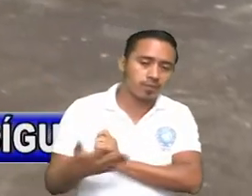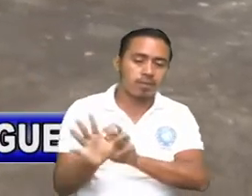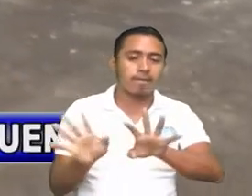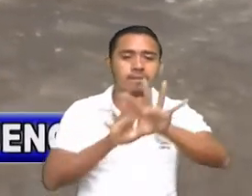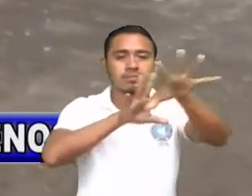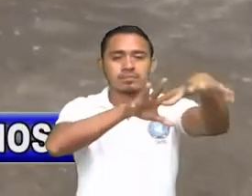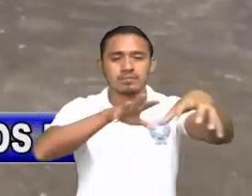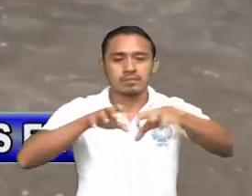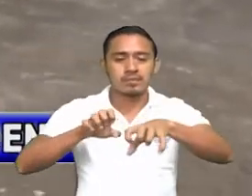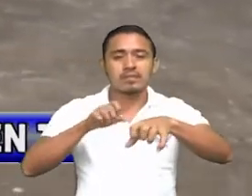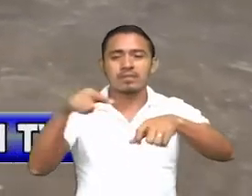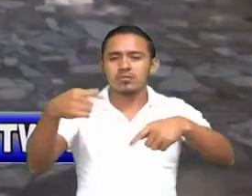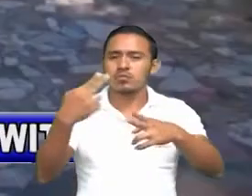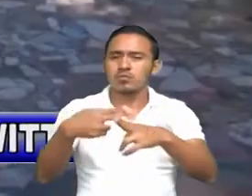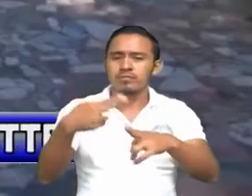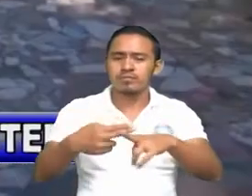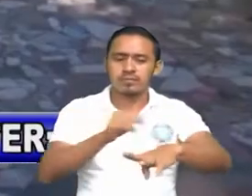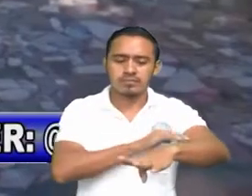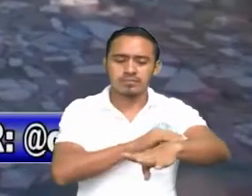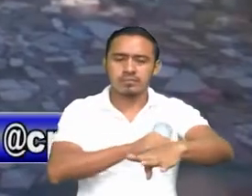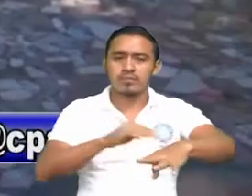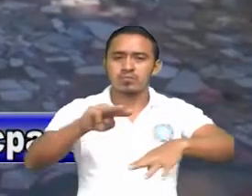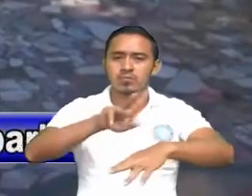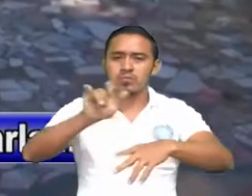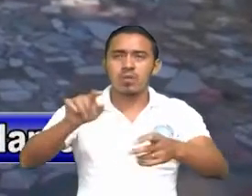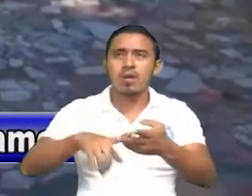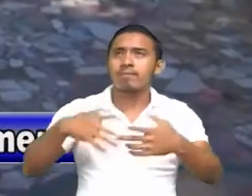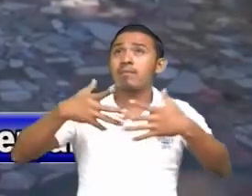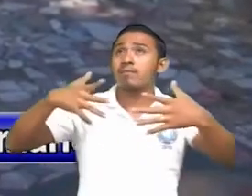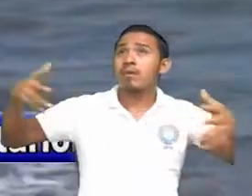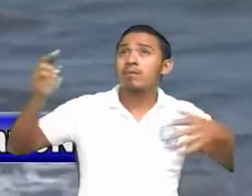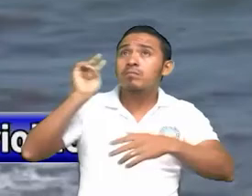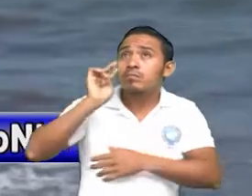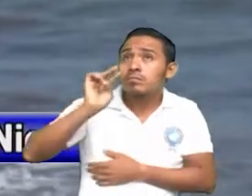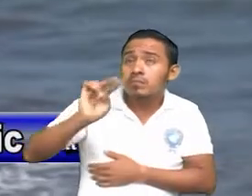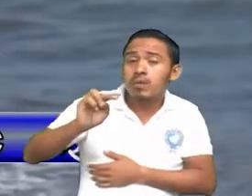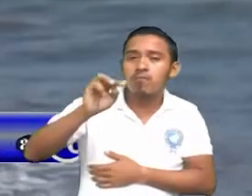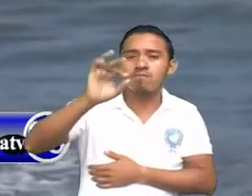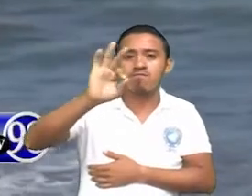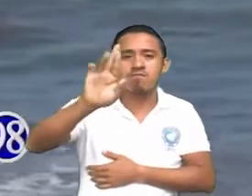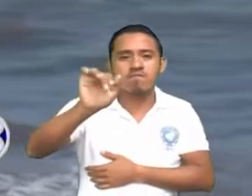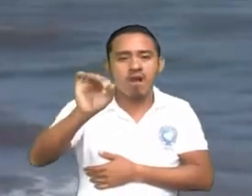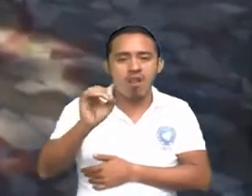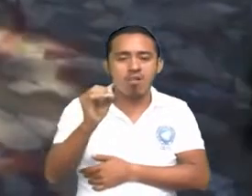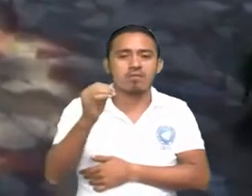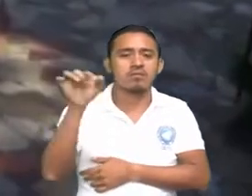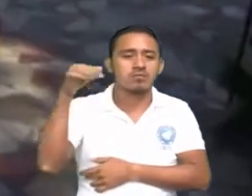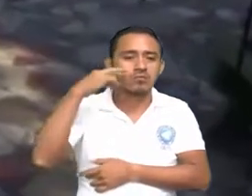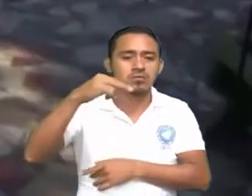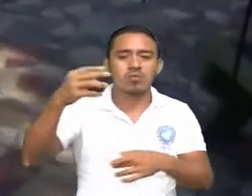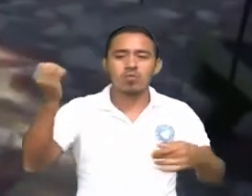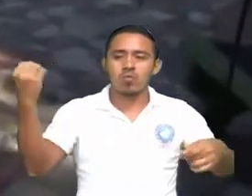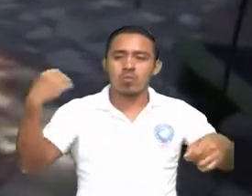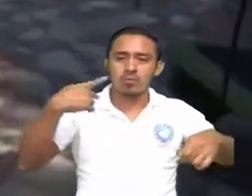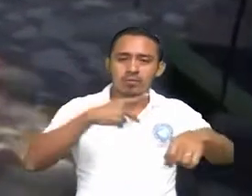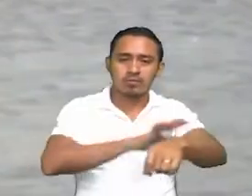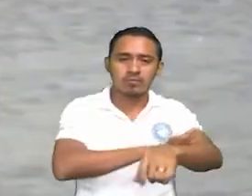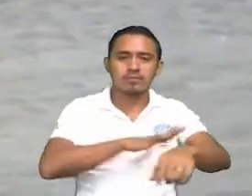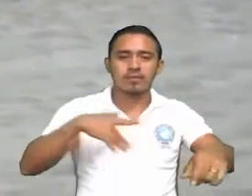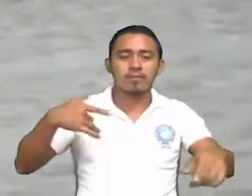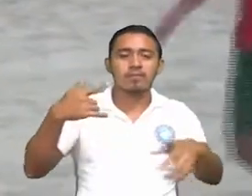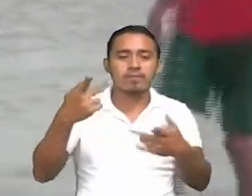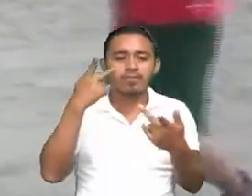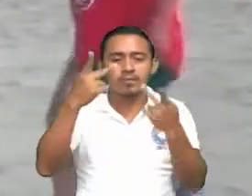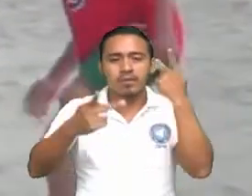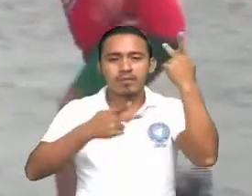el muelle es una excelente opción y el imponente faro brinda una vista prodigiosa para admirar la inmensidad del océano Pacífico. Quienes visitan